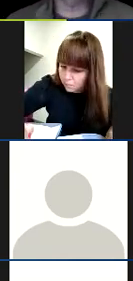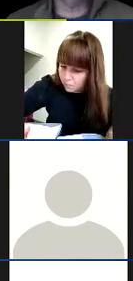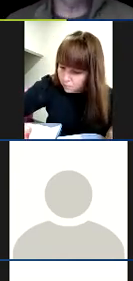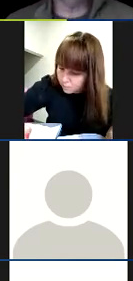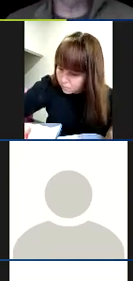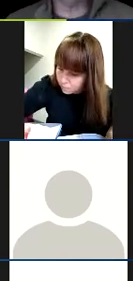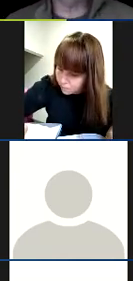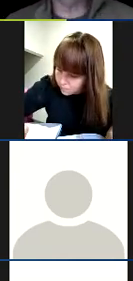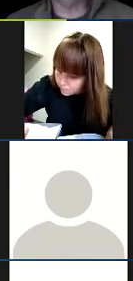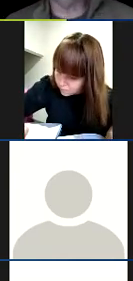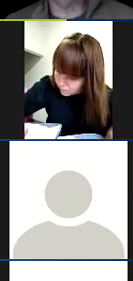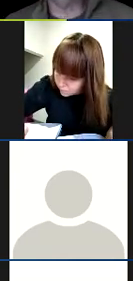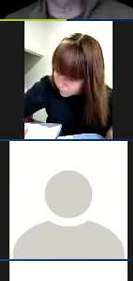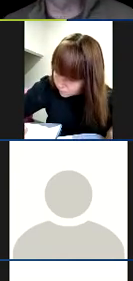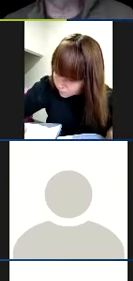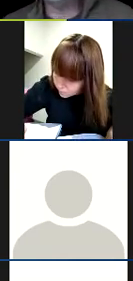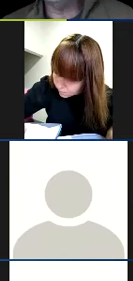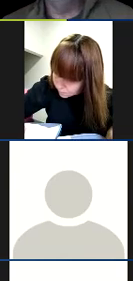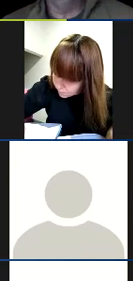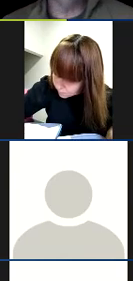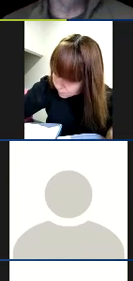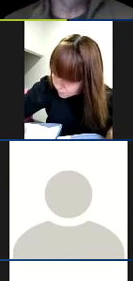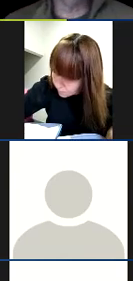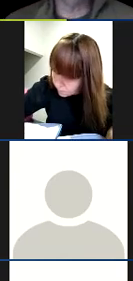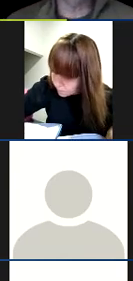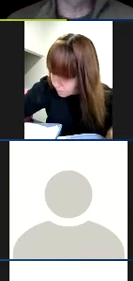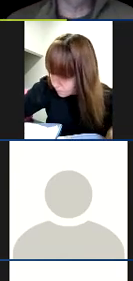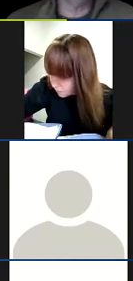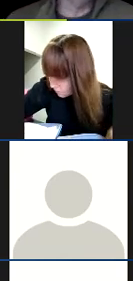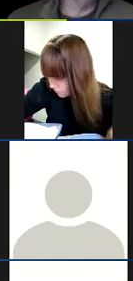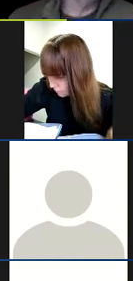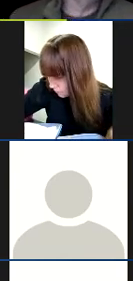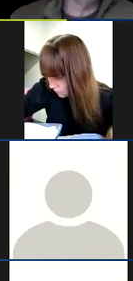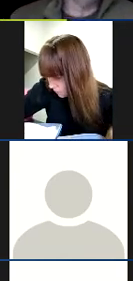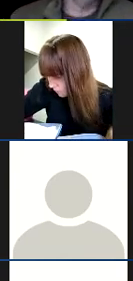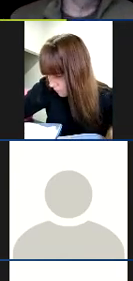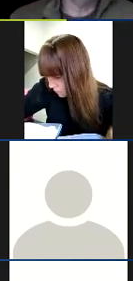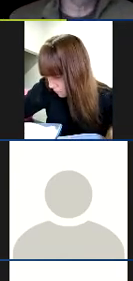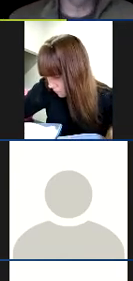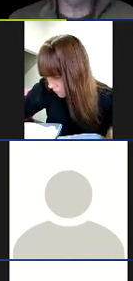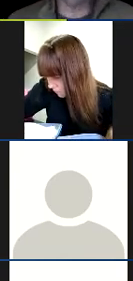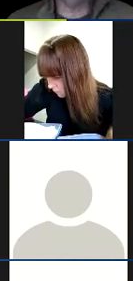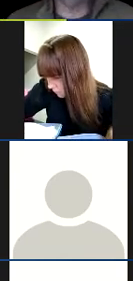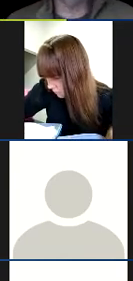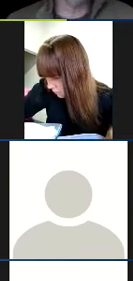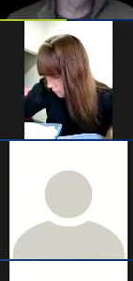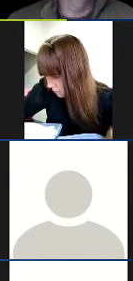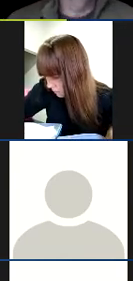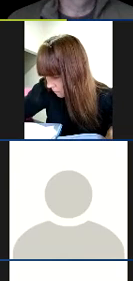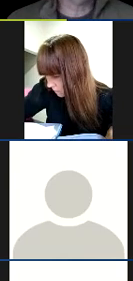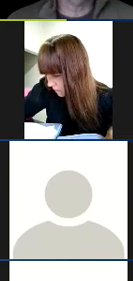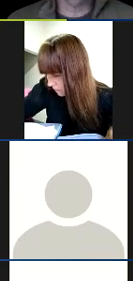Puede ser que mi aporte sea una obligación de hacer y que entonces yo me lleve distinta proporción, digamos,